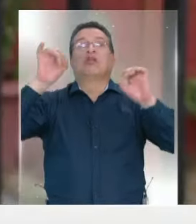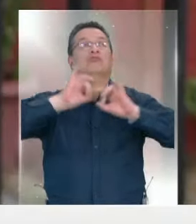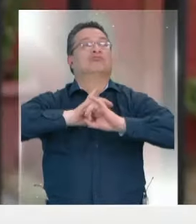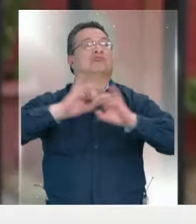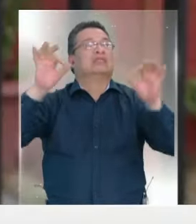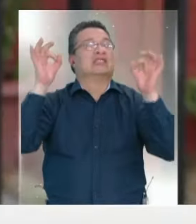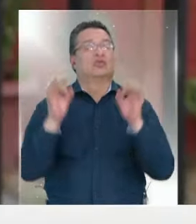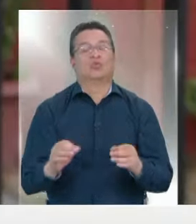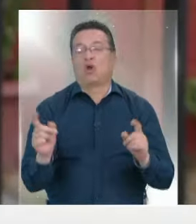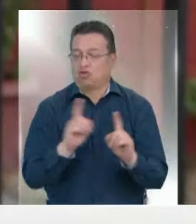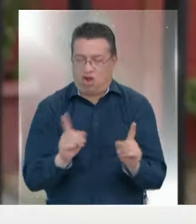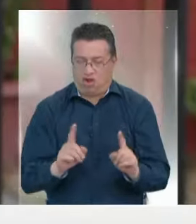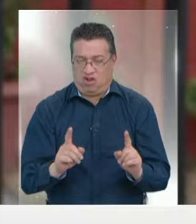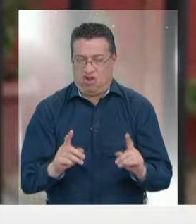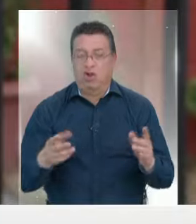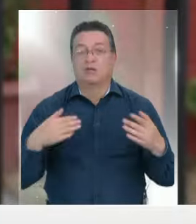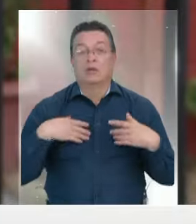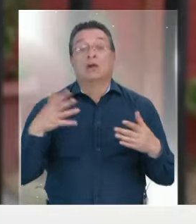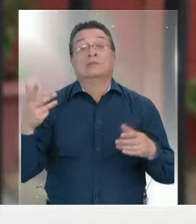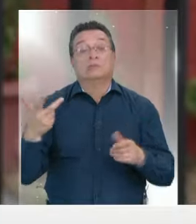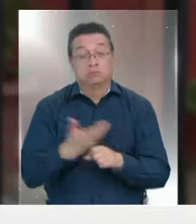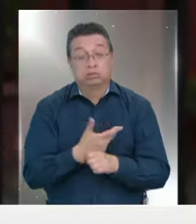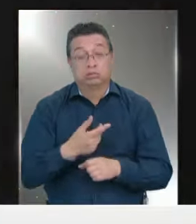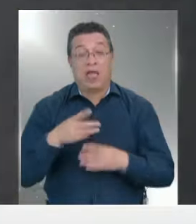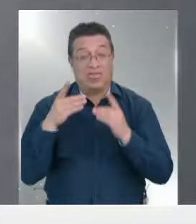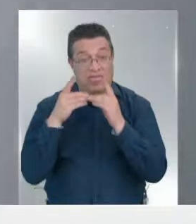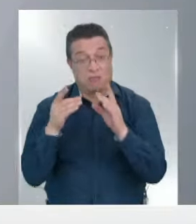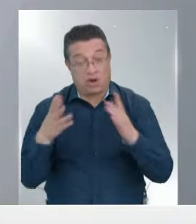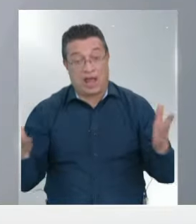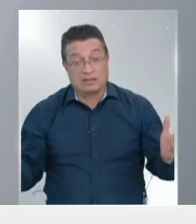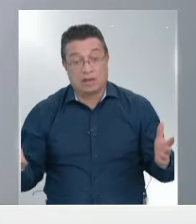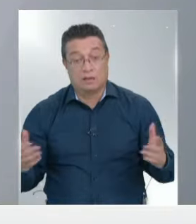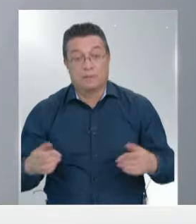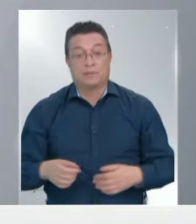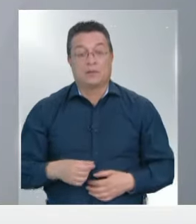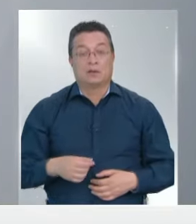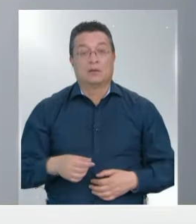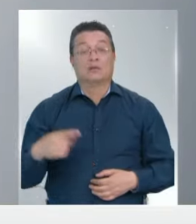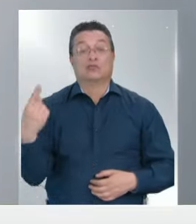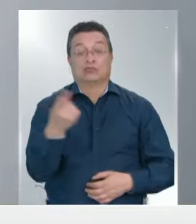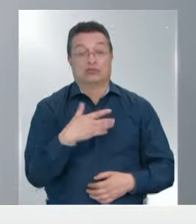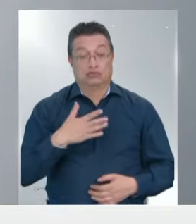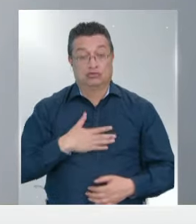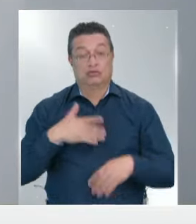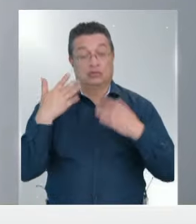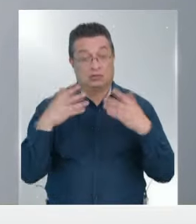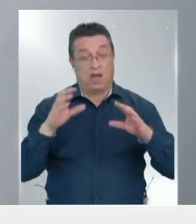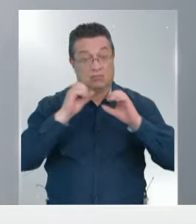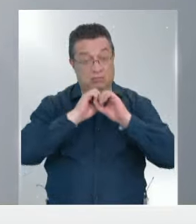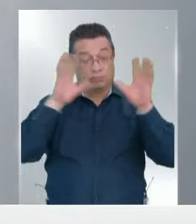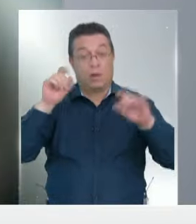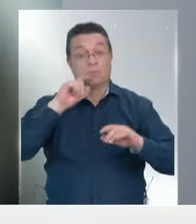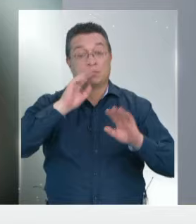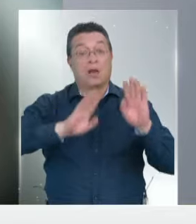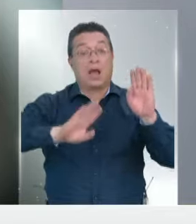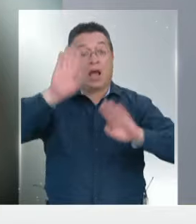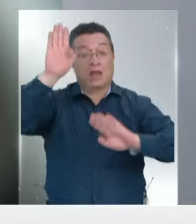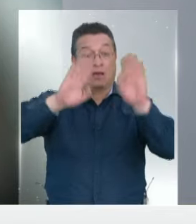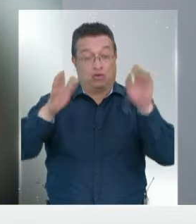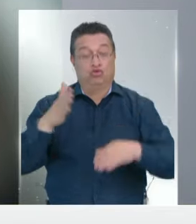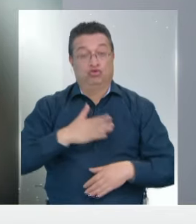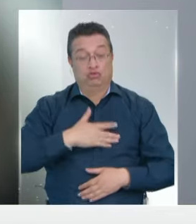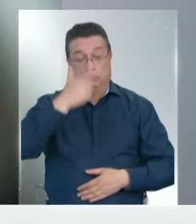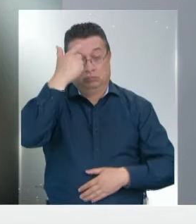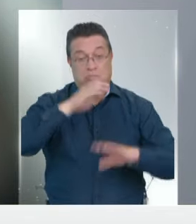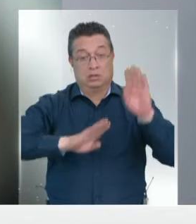adquirido. Lamentablemente, golpea la democracia. Nosotros ya tenemos definida nuestra candidatura. Voy yo de